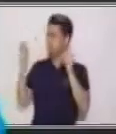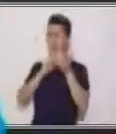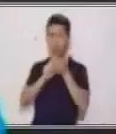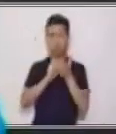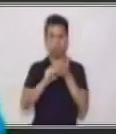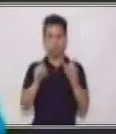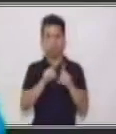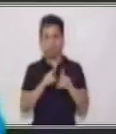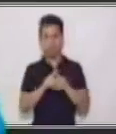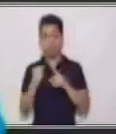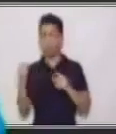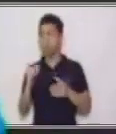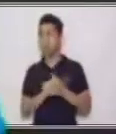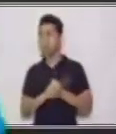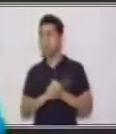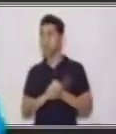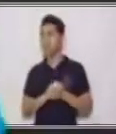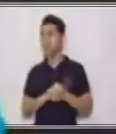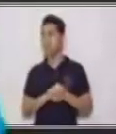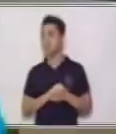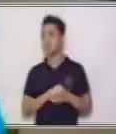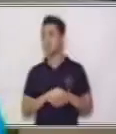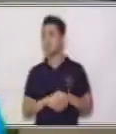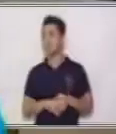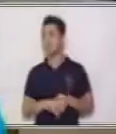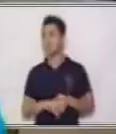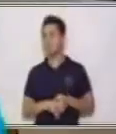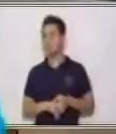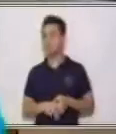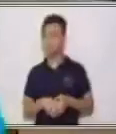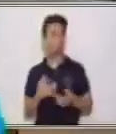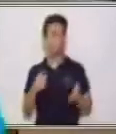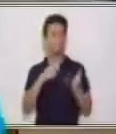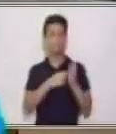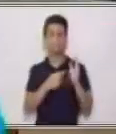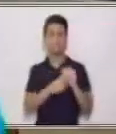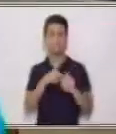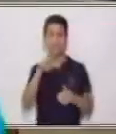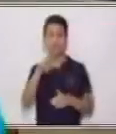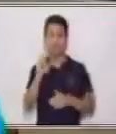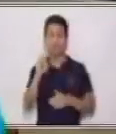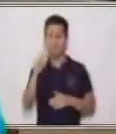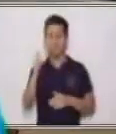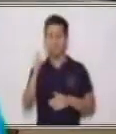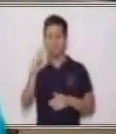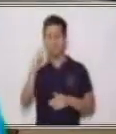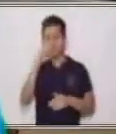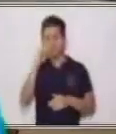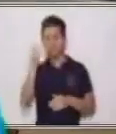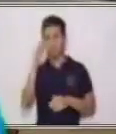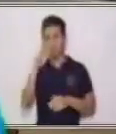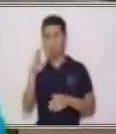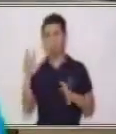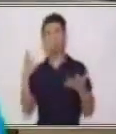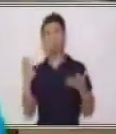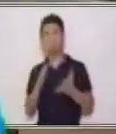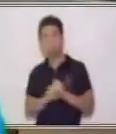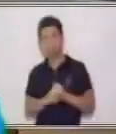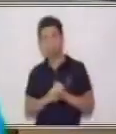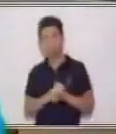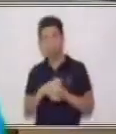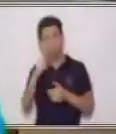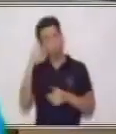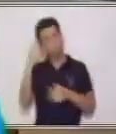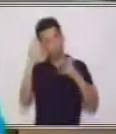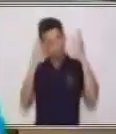el tema. ¿Qué es redactar para ti? Te doy unos 30 segundos, refresca esa mente, y luego de ya tener la